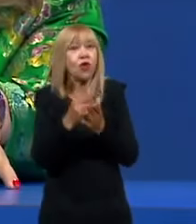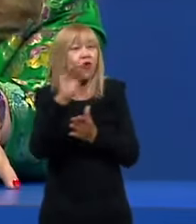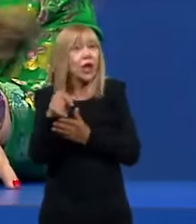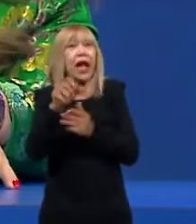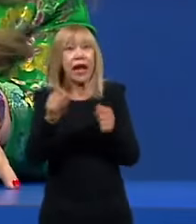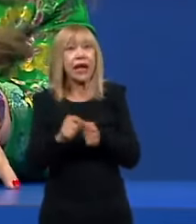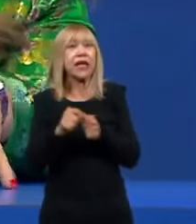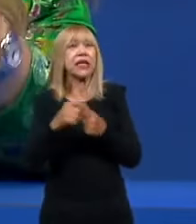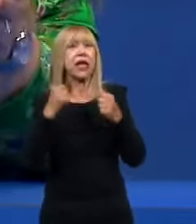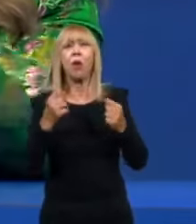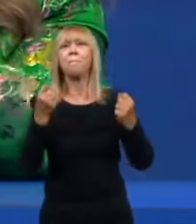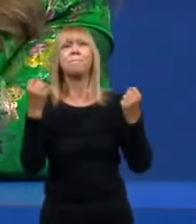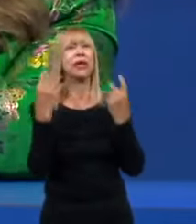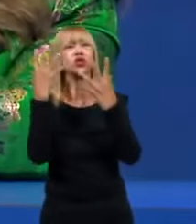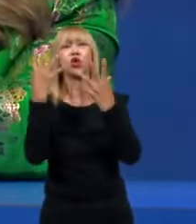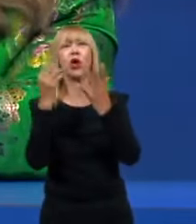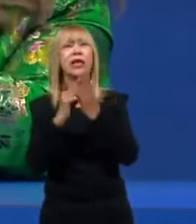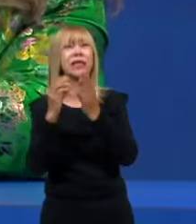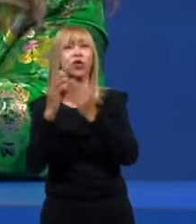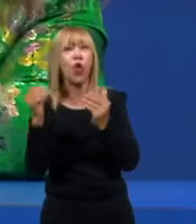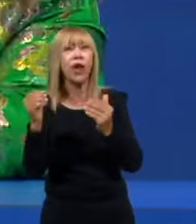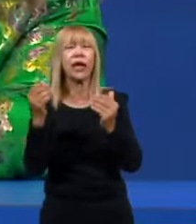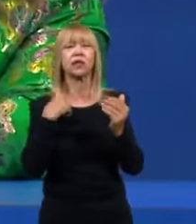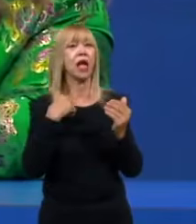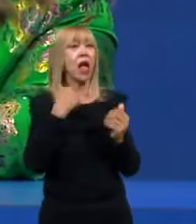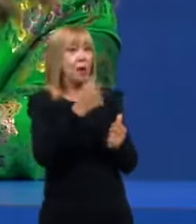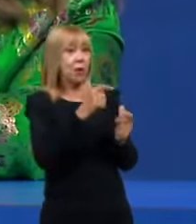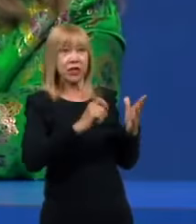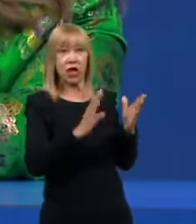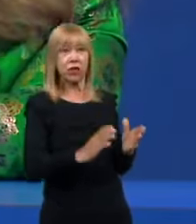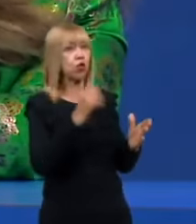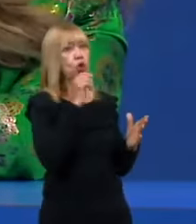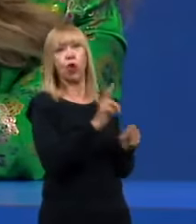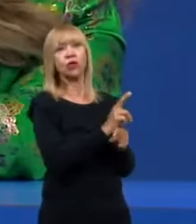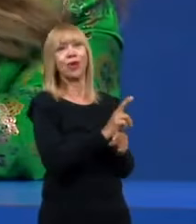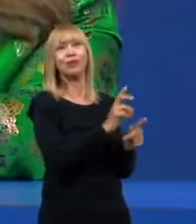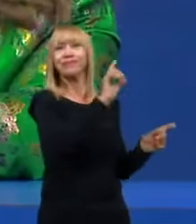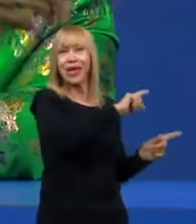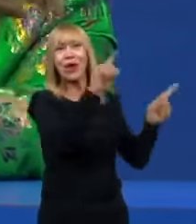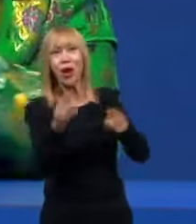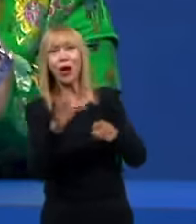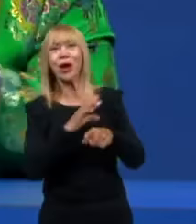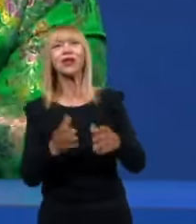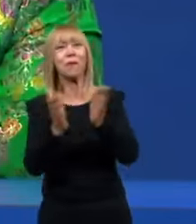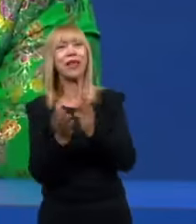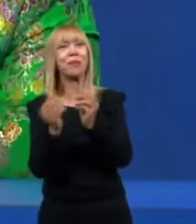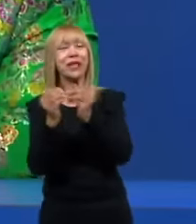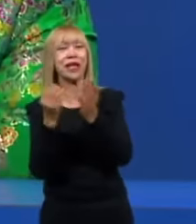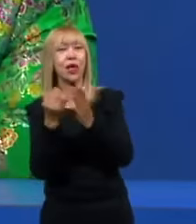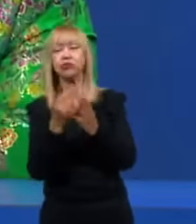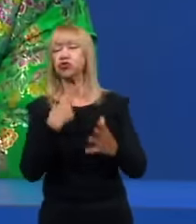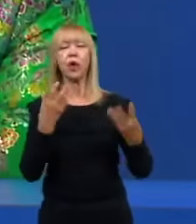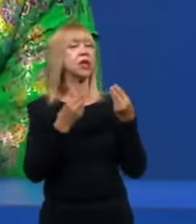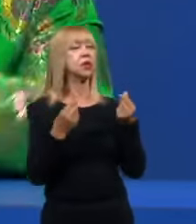estamos hablando de billones de dólares. El mismo secretario de Salud no los ha utilizado para después ir a pedir dinero en el Congreso. Pero yo lo voy a resumir de la